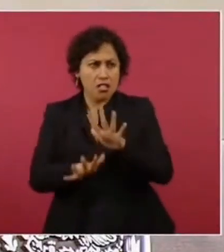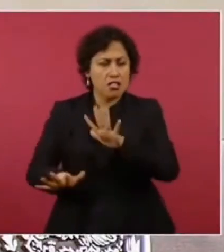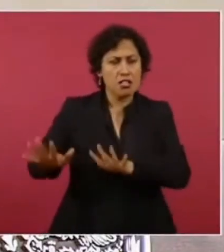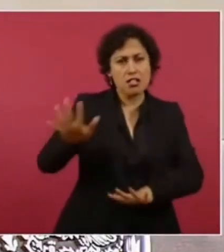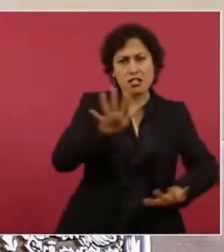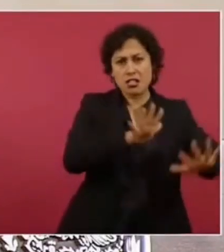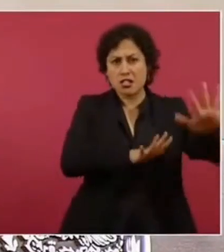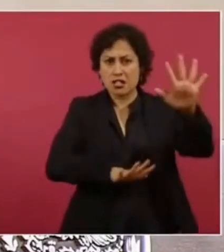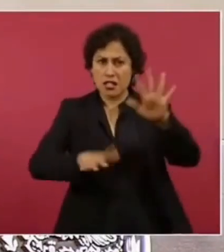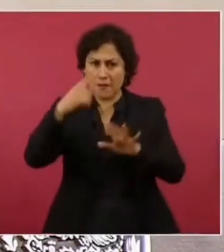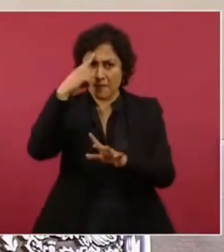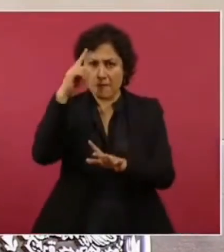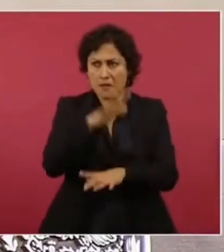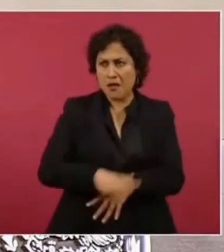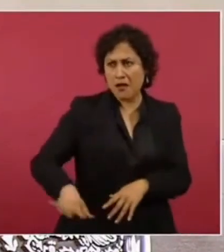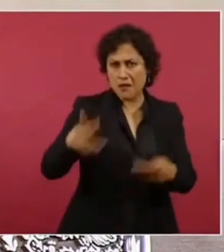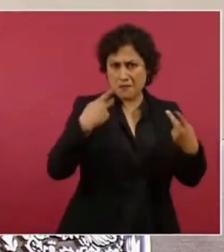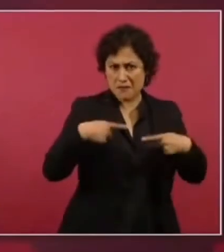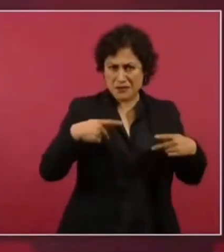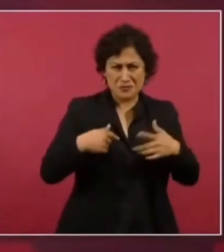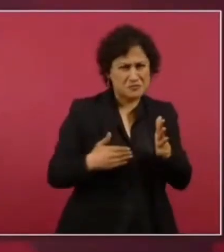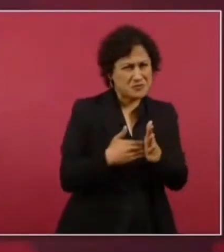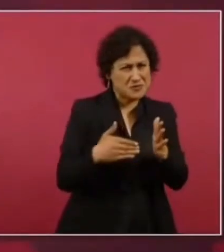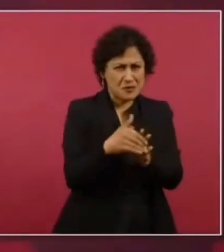a millones de personas